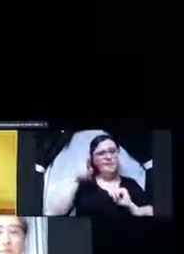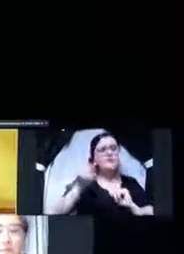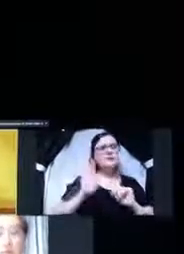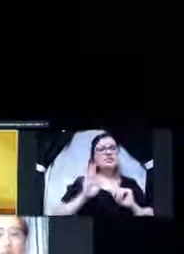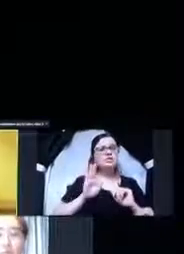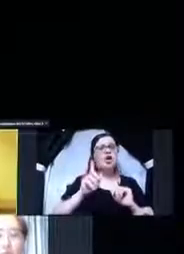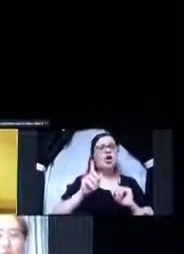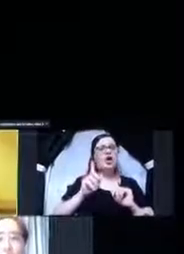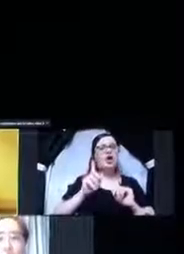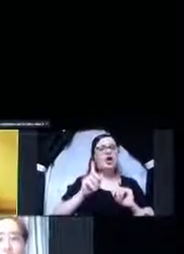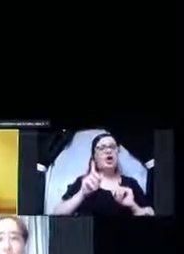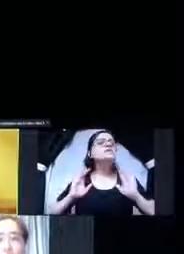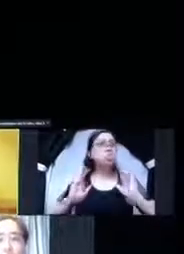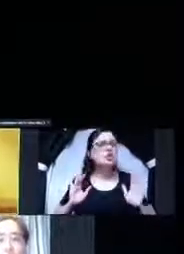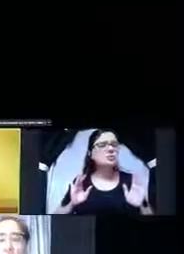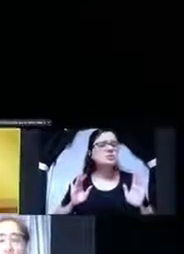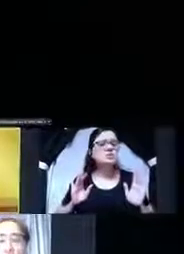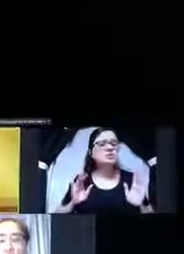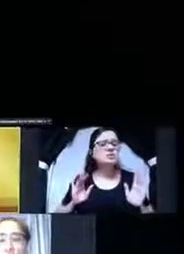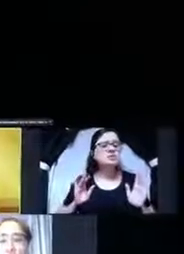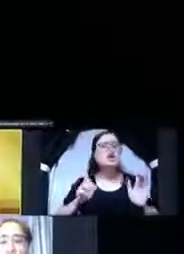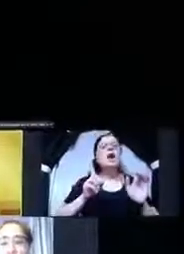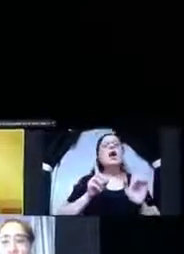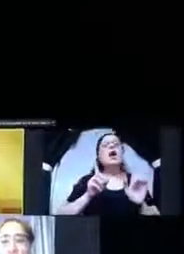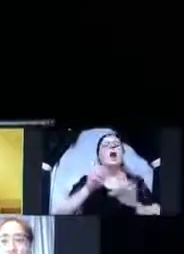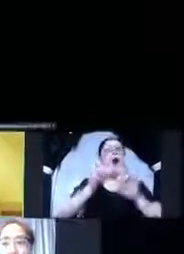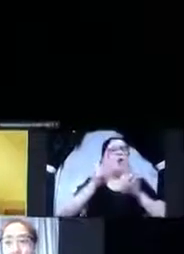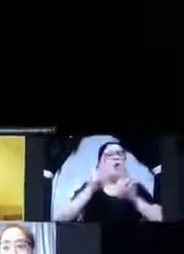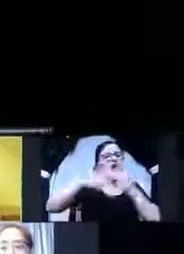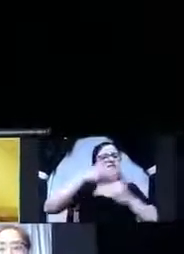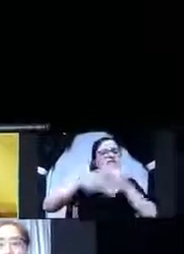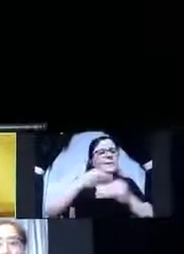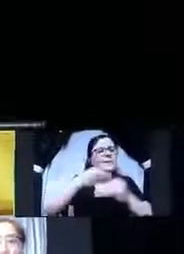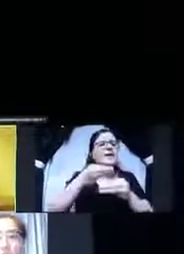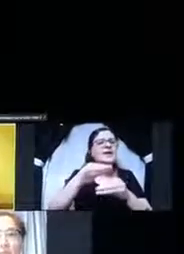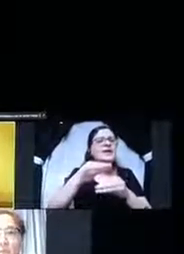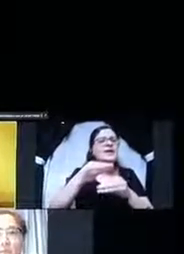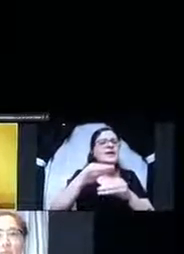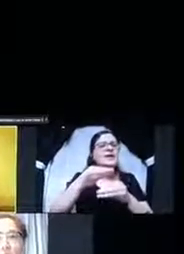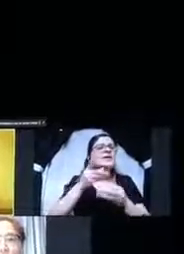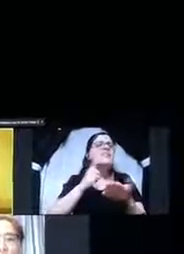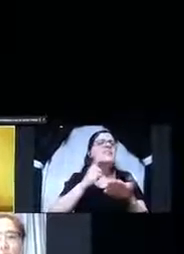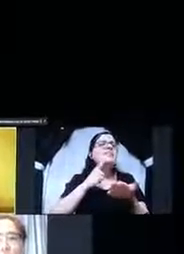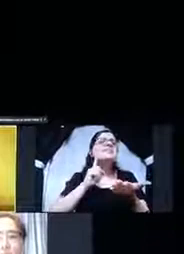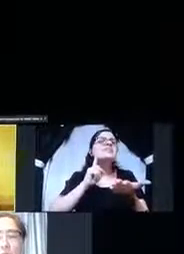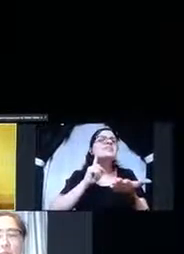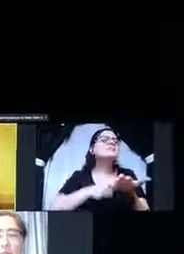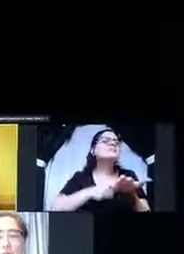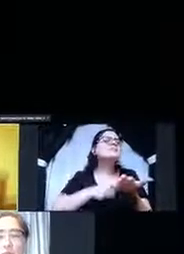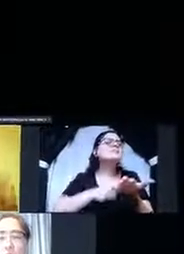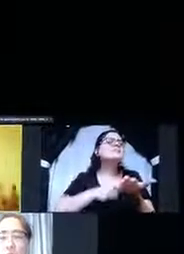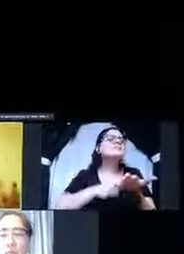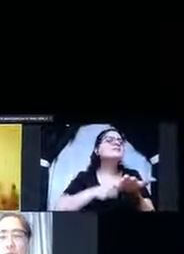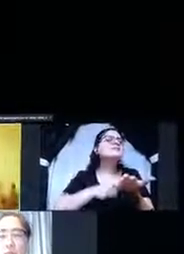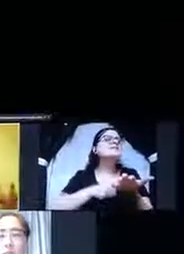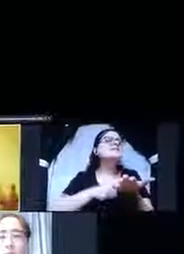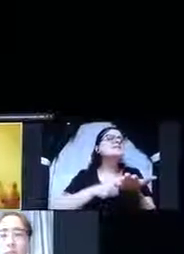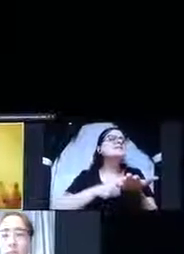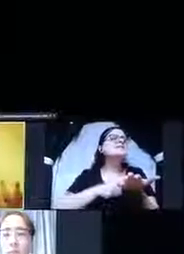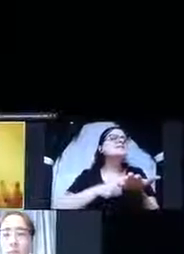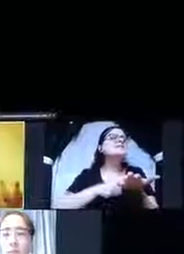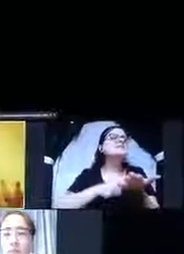la tecnología, así como hay familias que deciden implantar a sus niños desde muy pequeños y desarrollan